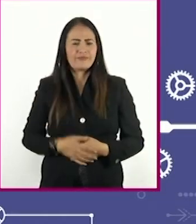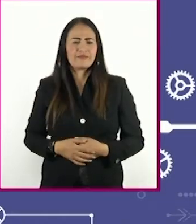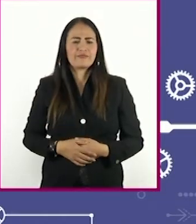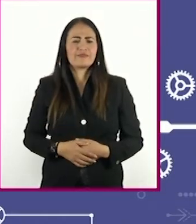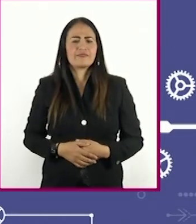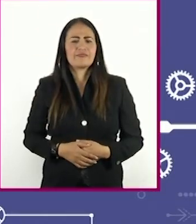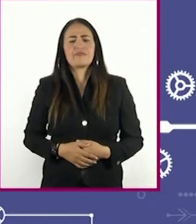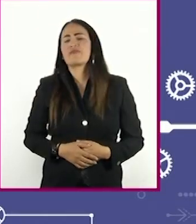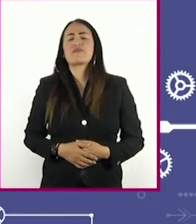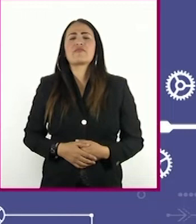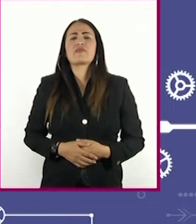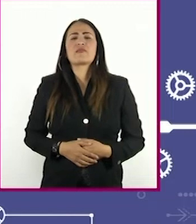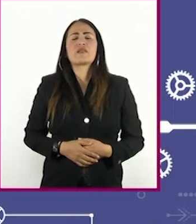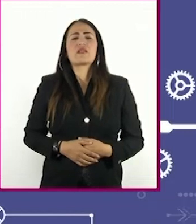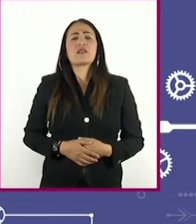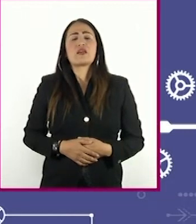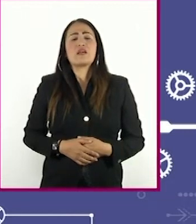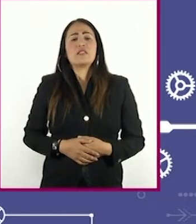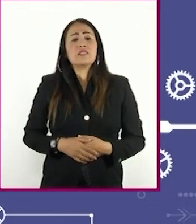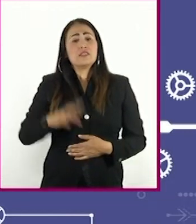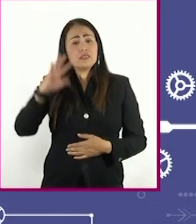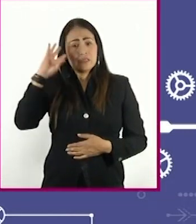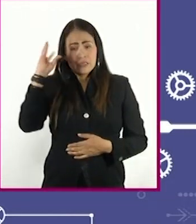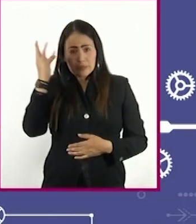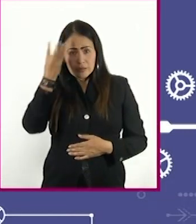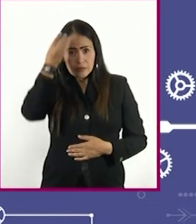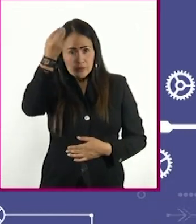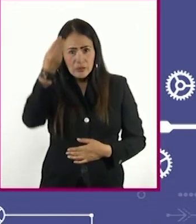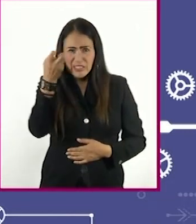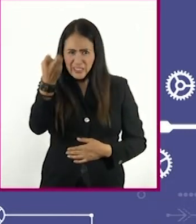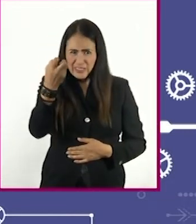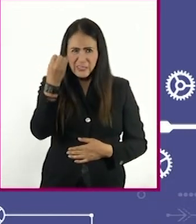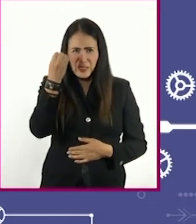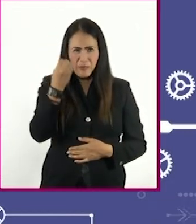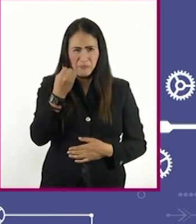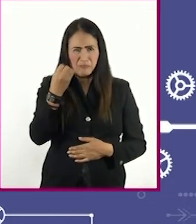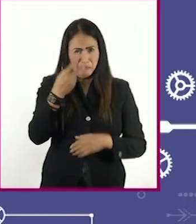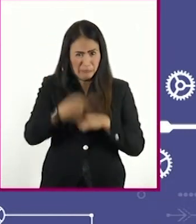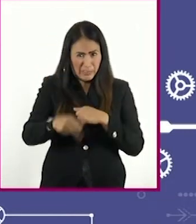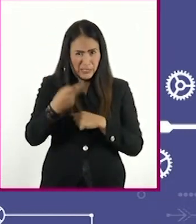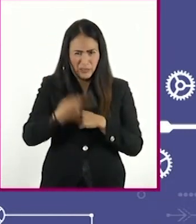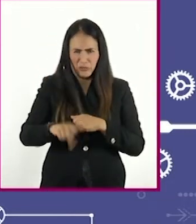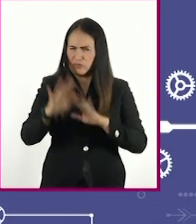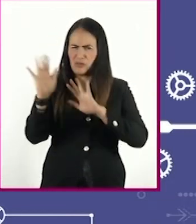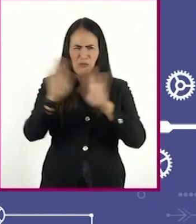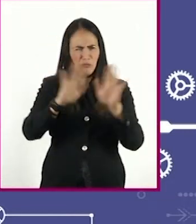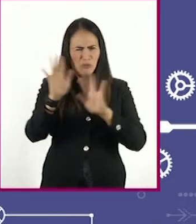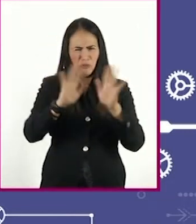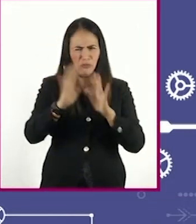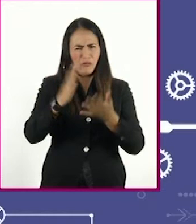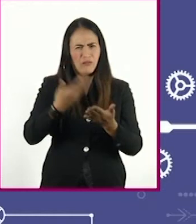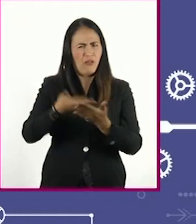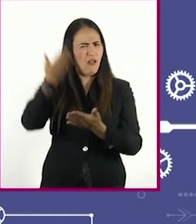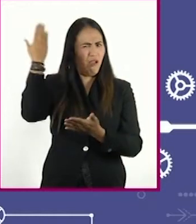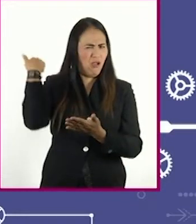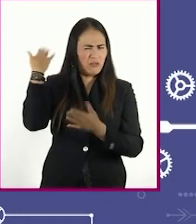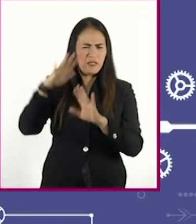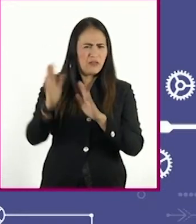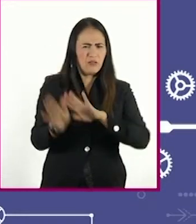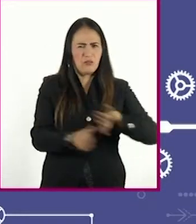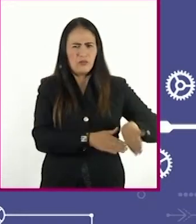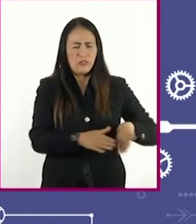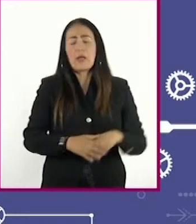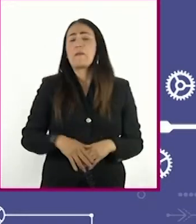Dejemos atrás la idea de que la tecnología es peligrosa y que, como en las películas de ciencia